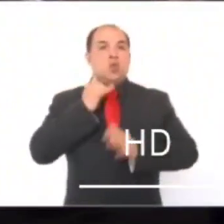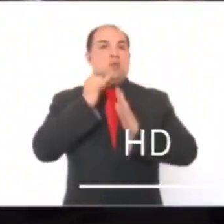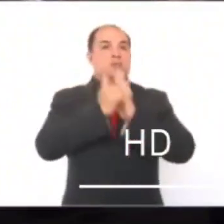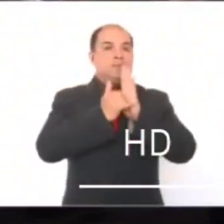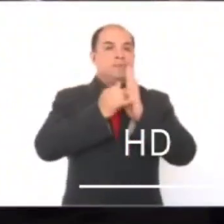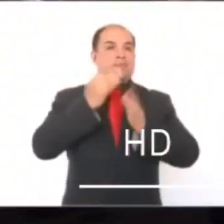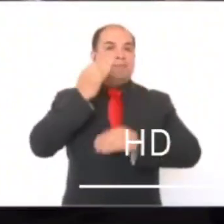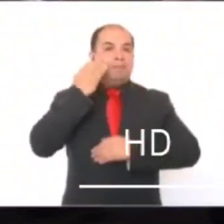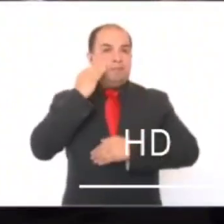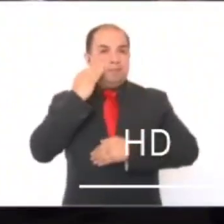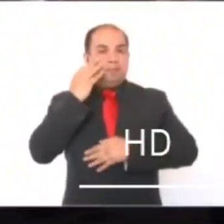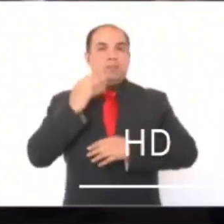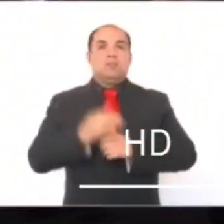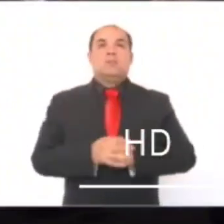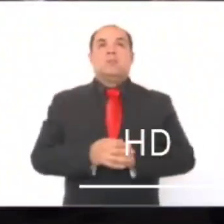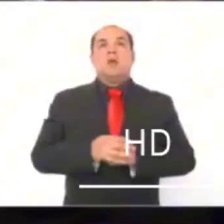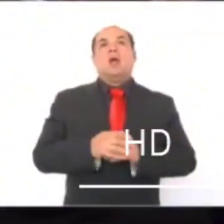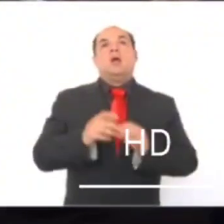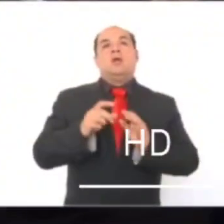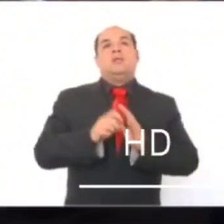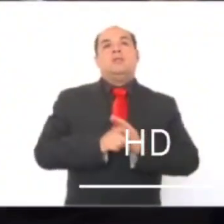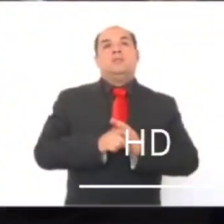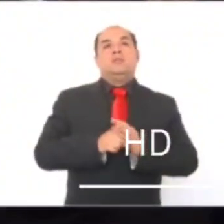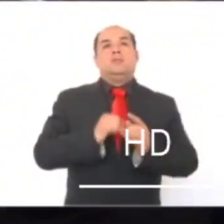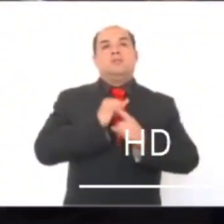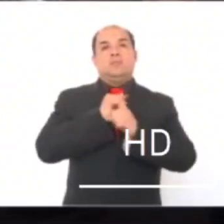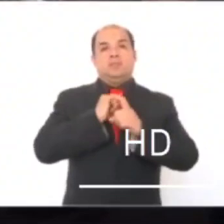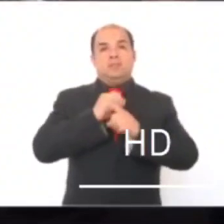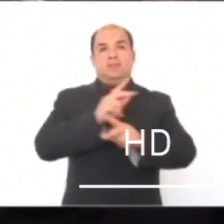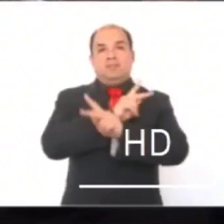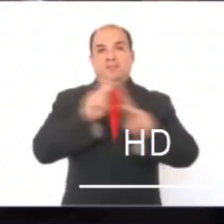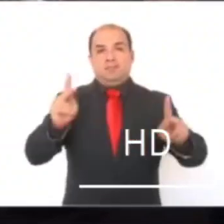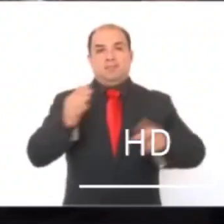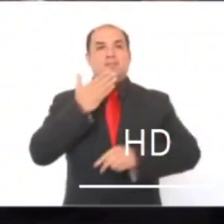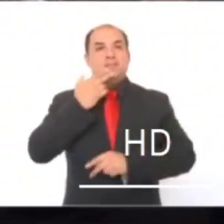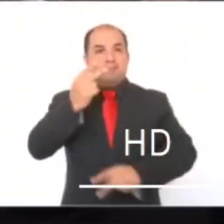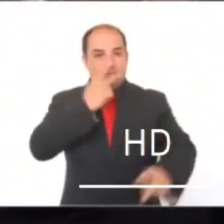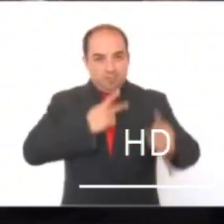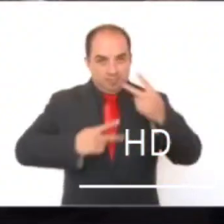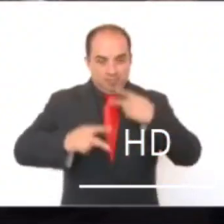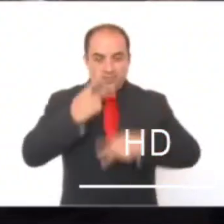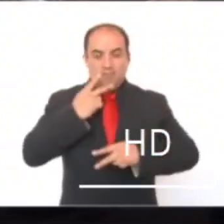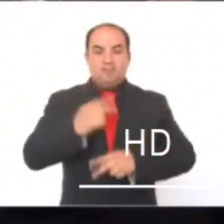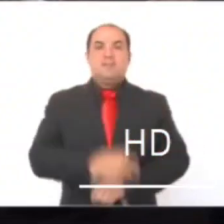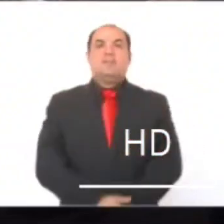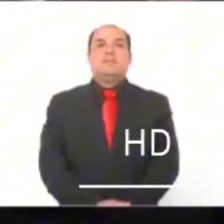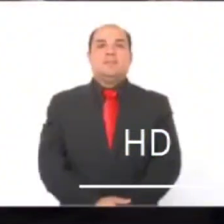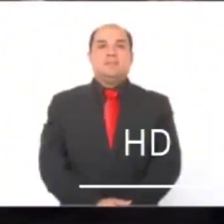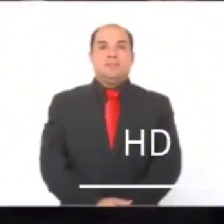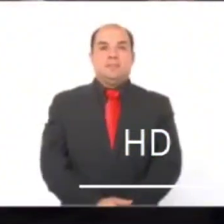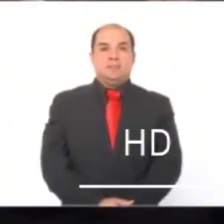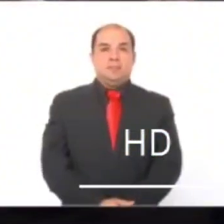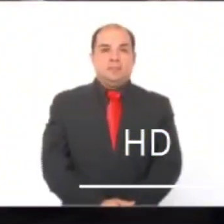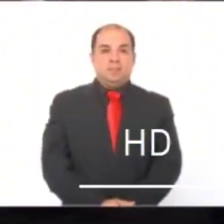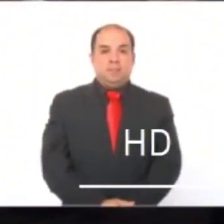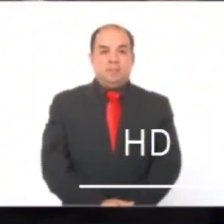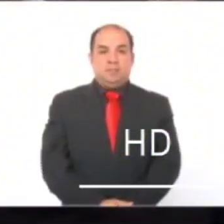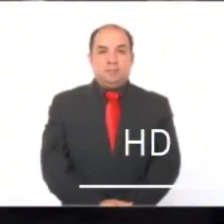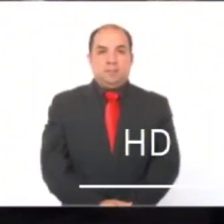de plataformas digitales. Damas y caballeros, sean todas y todos